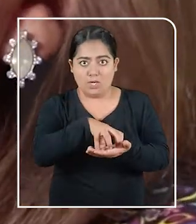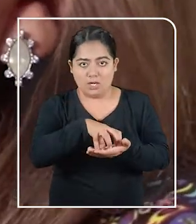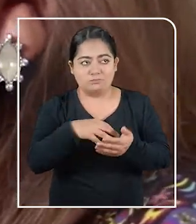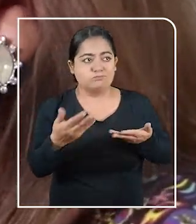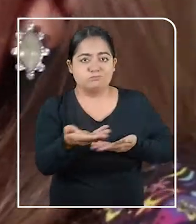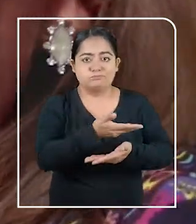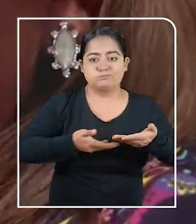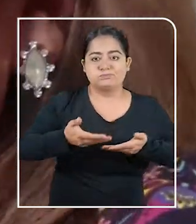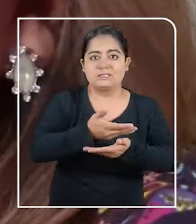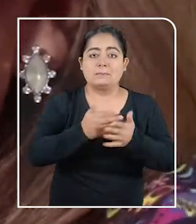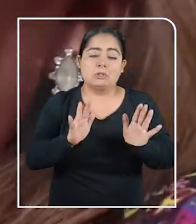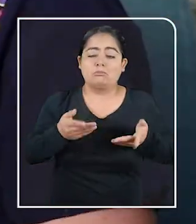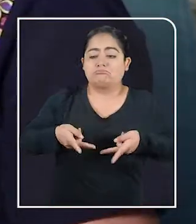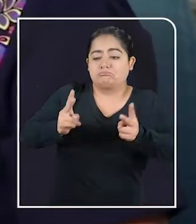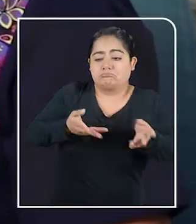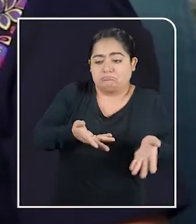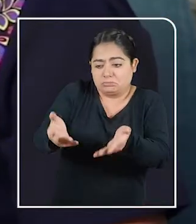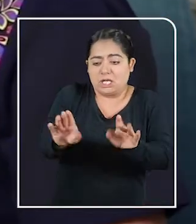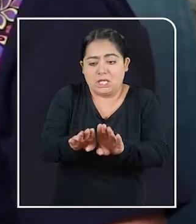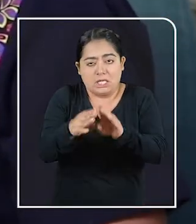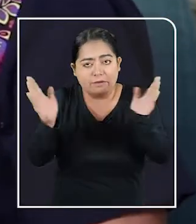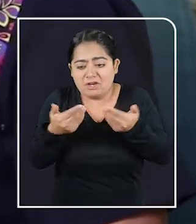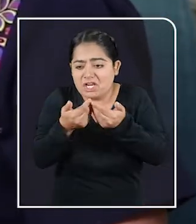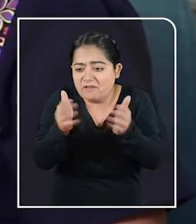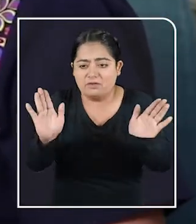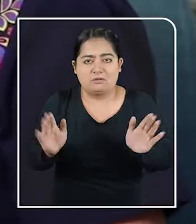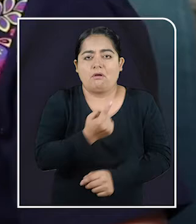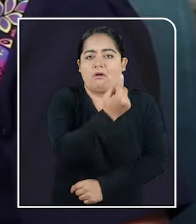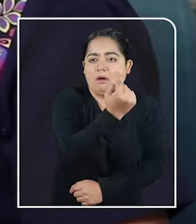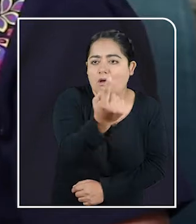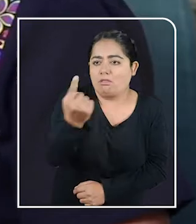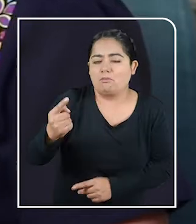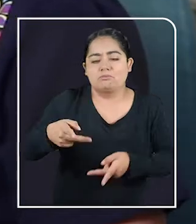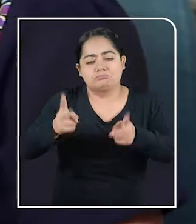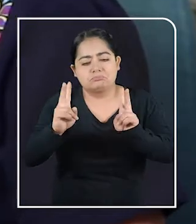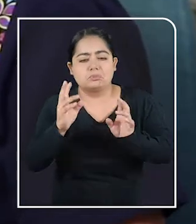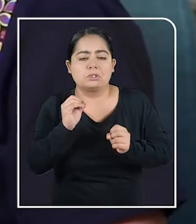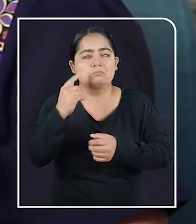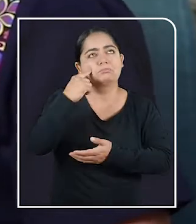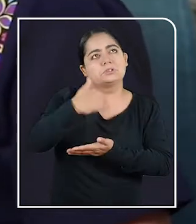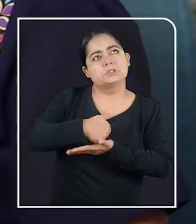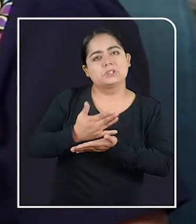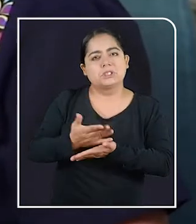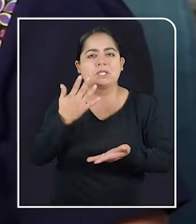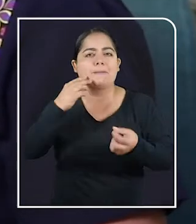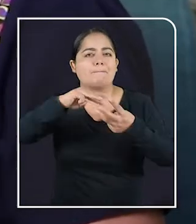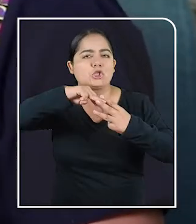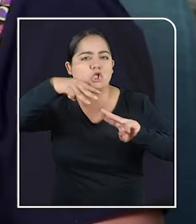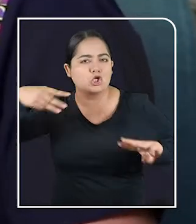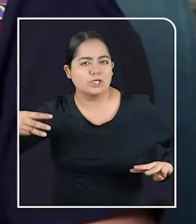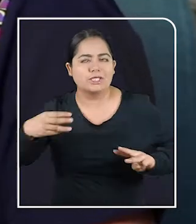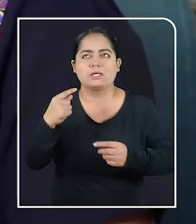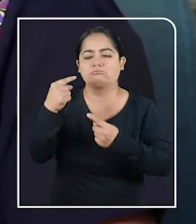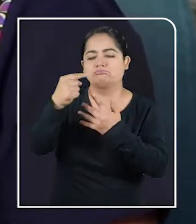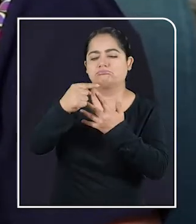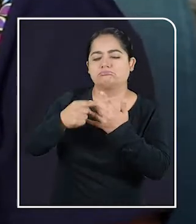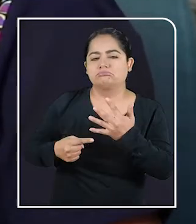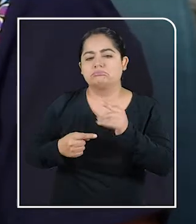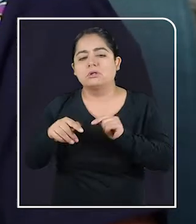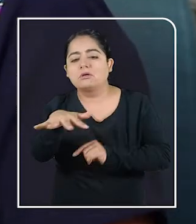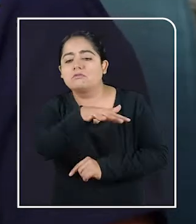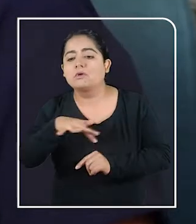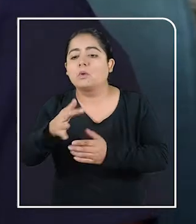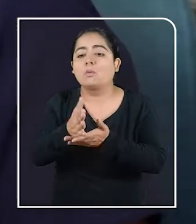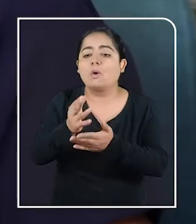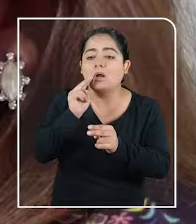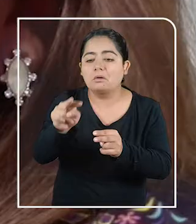pero se nos dejó la libertad de poder cada una aplicar la estrategia o la metodología que estuvieran acorde a la realidad